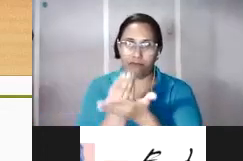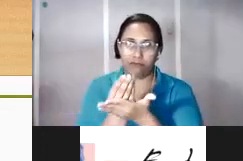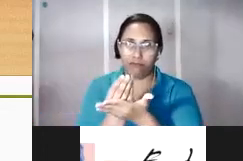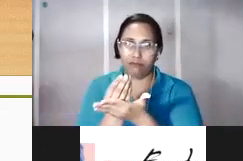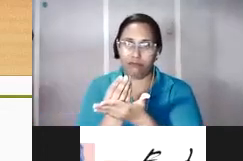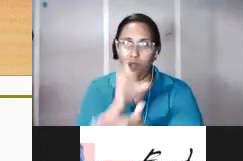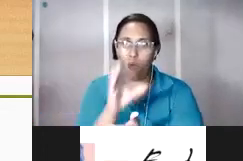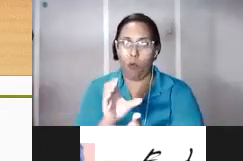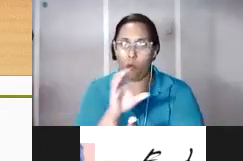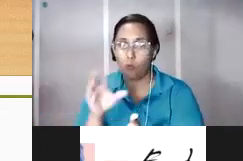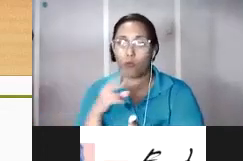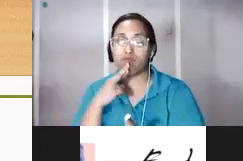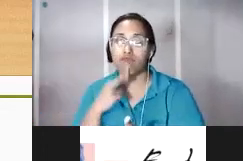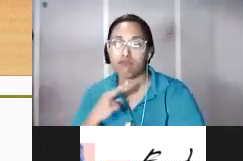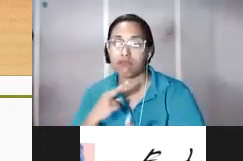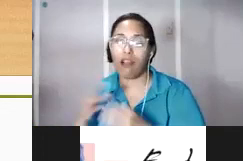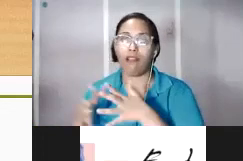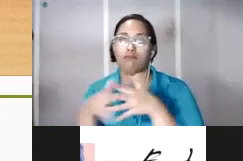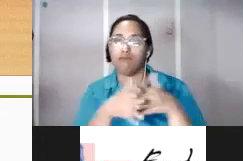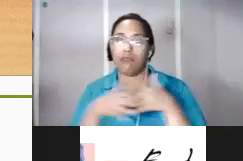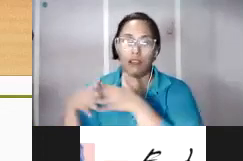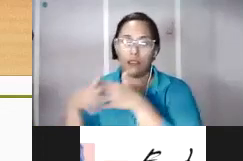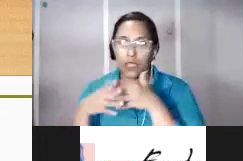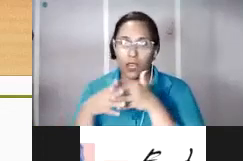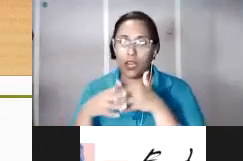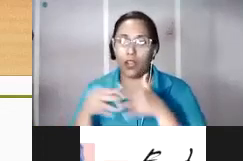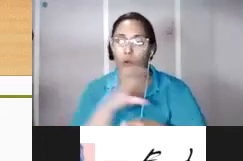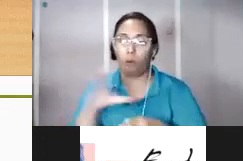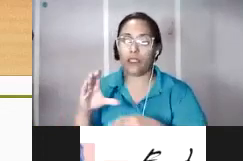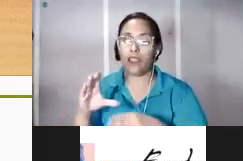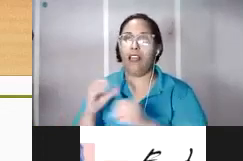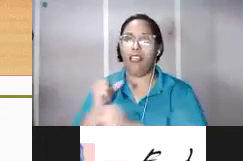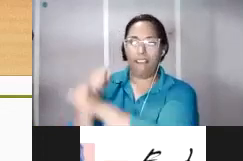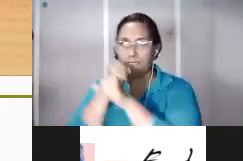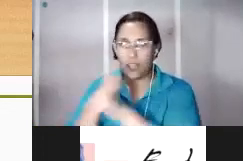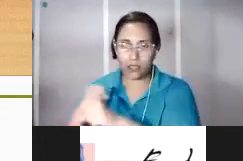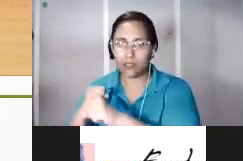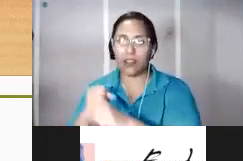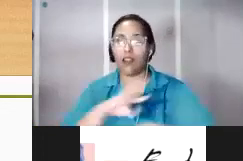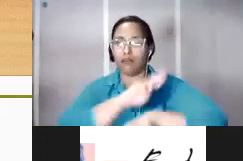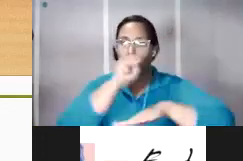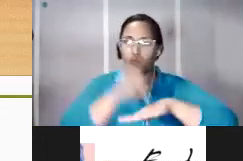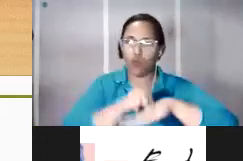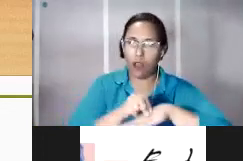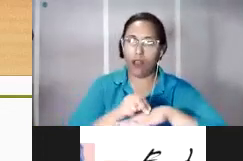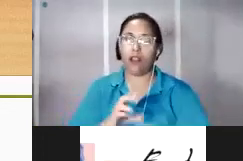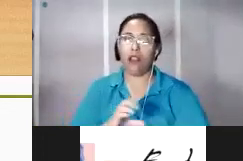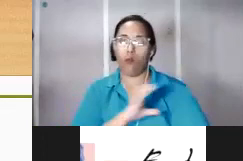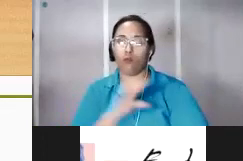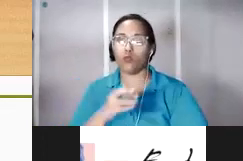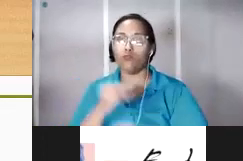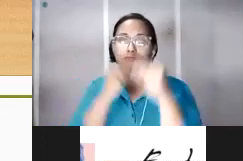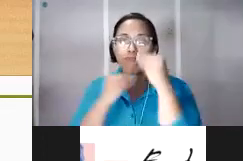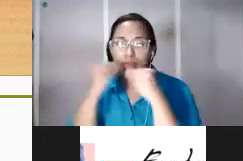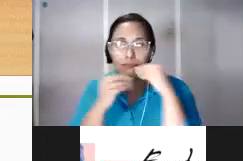Roja Americana, el Comité de Defensa Nacional y la Comisión de Alimentos, entre